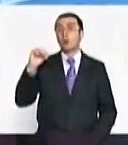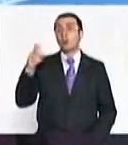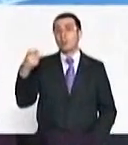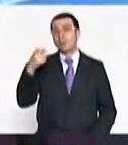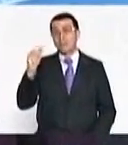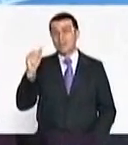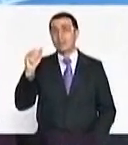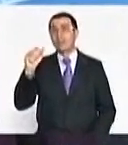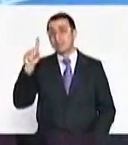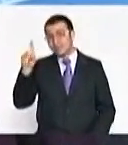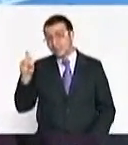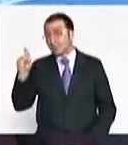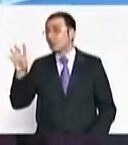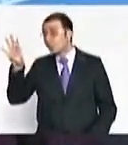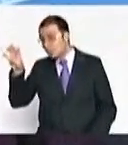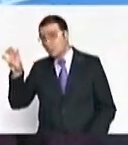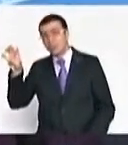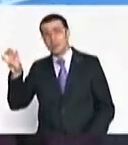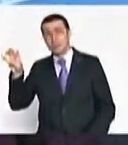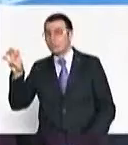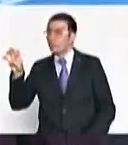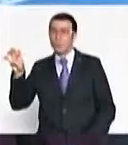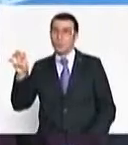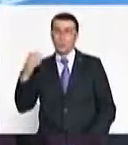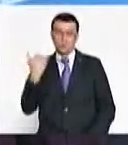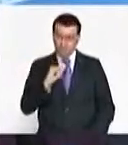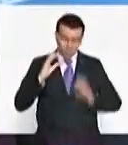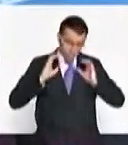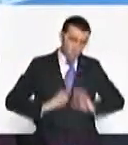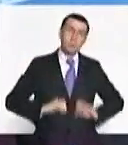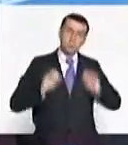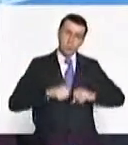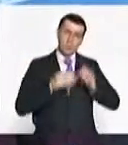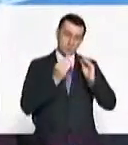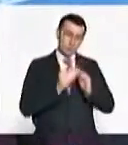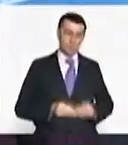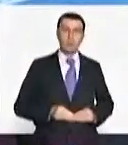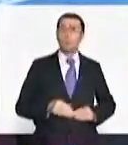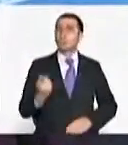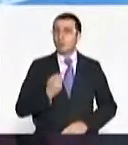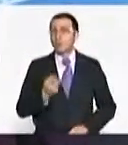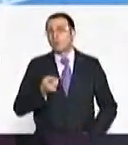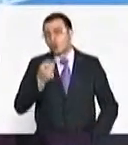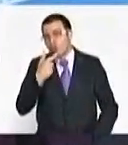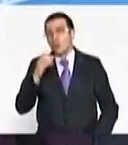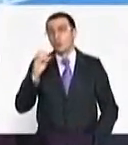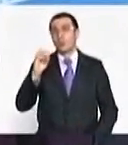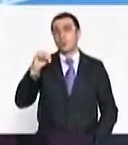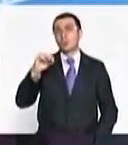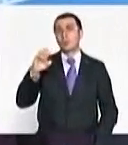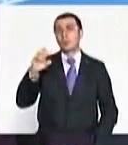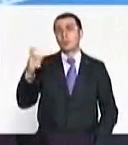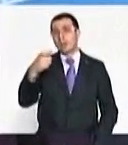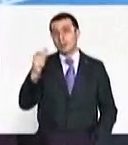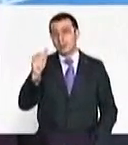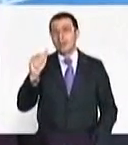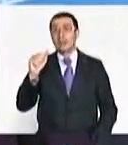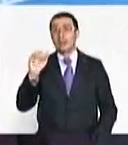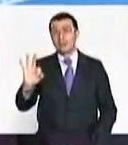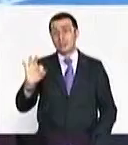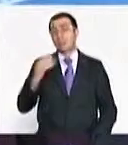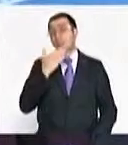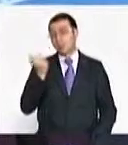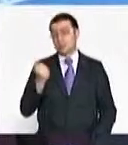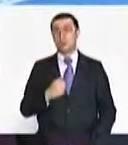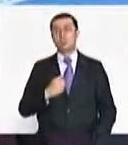omega 6 ya en su alimentación, entonces no suplemente lo que ya tiene, suplemente lo que haga la falta, solo omega 3. La grasa omega 6, el ácido